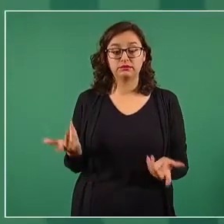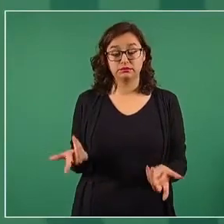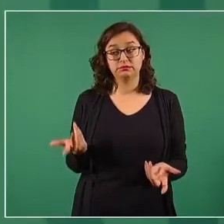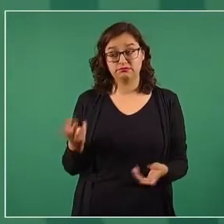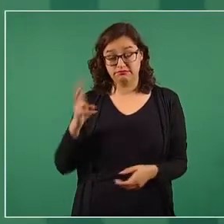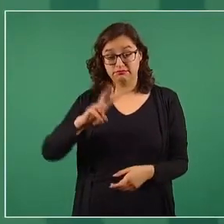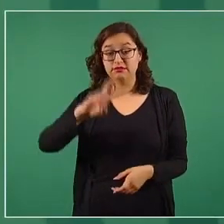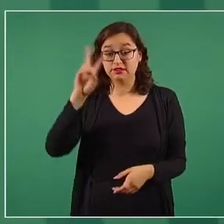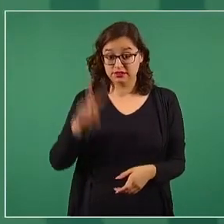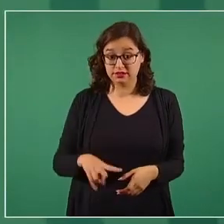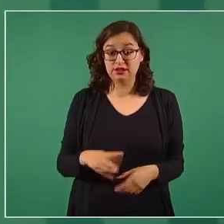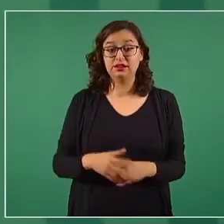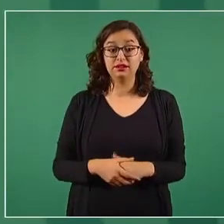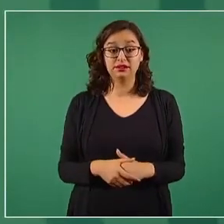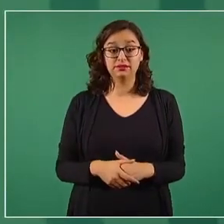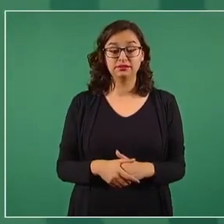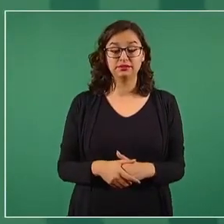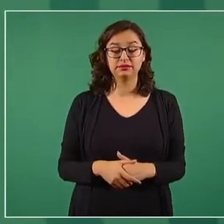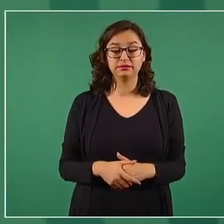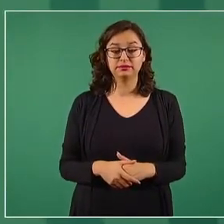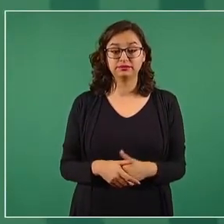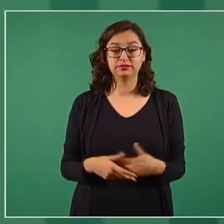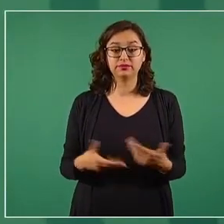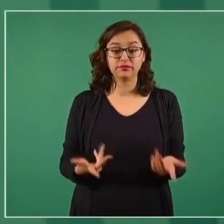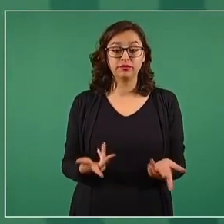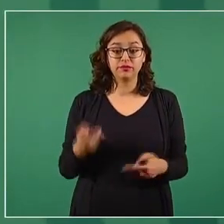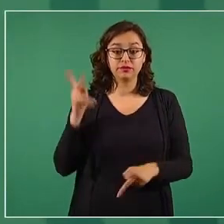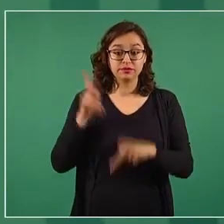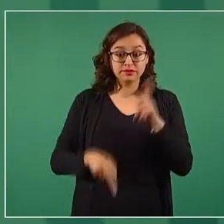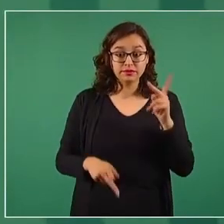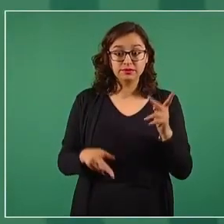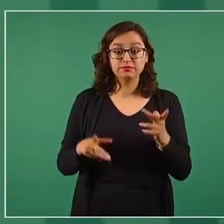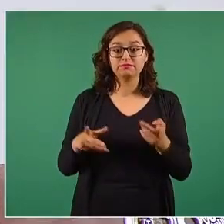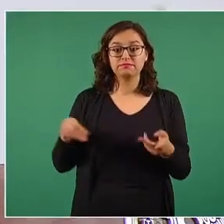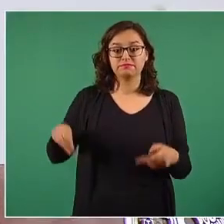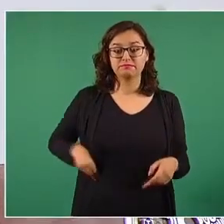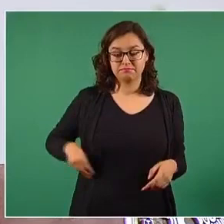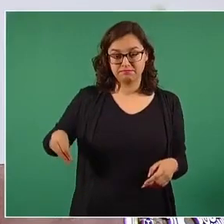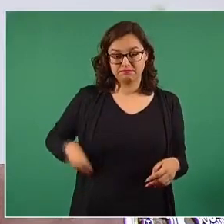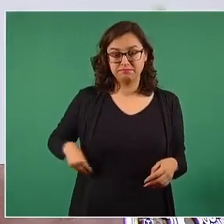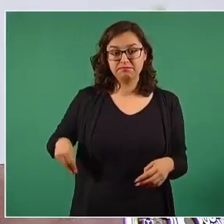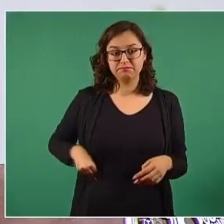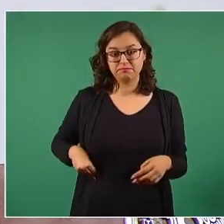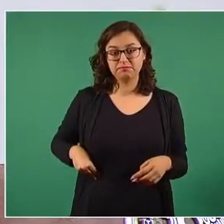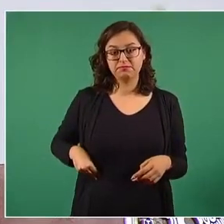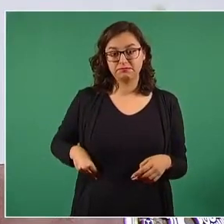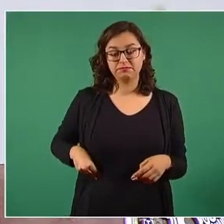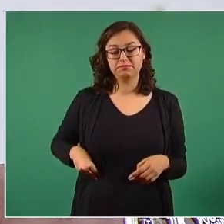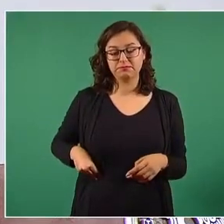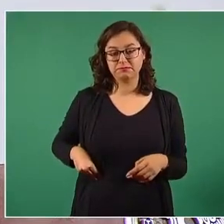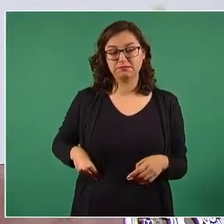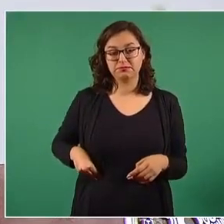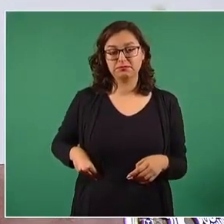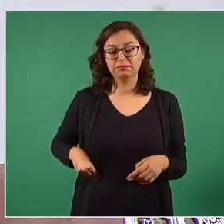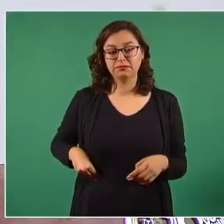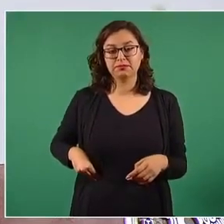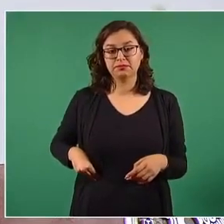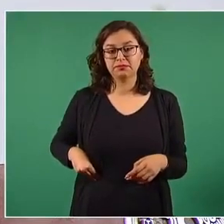medida, o tienen parte de responsabilidad